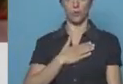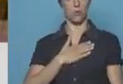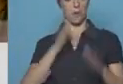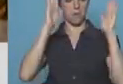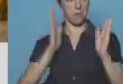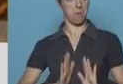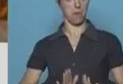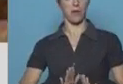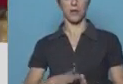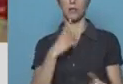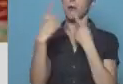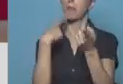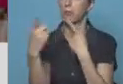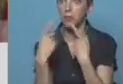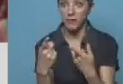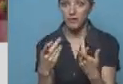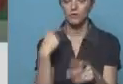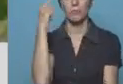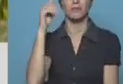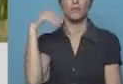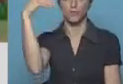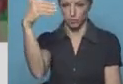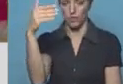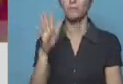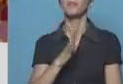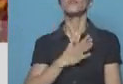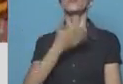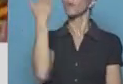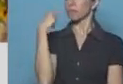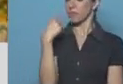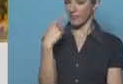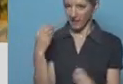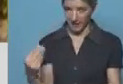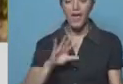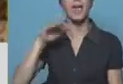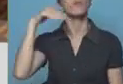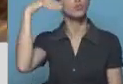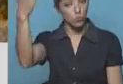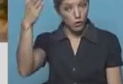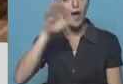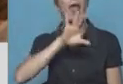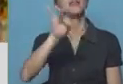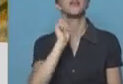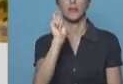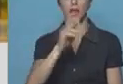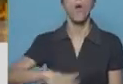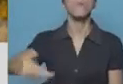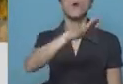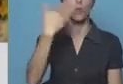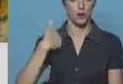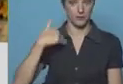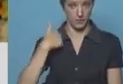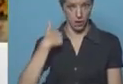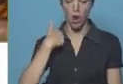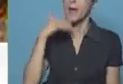y habría que interrogarla acerca del futuro. El futuro va a ser el que quieran los argentinos y el que definan los argentinos con memoria